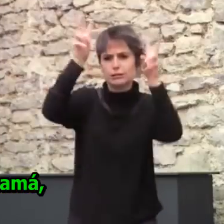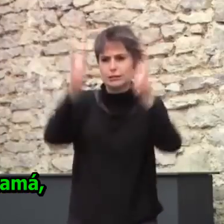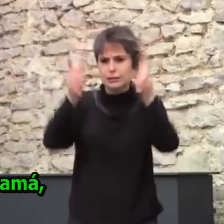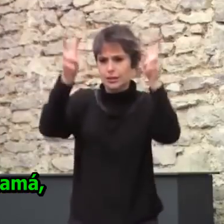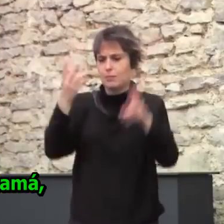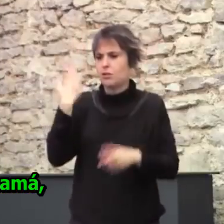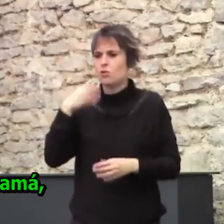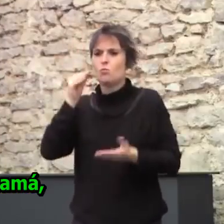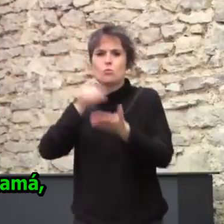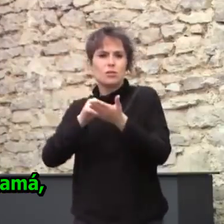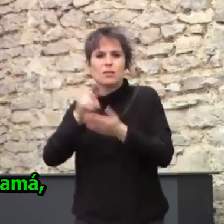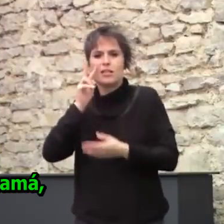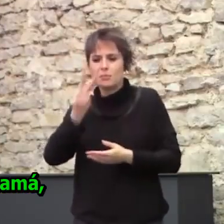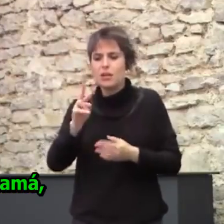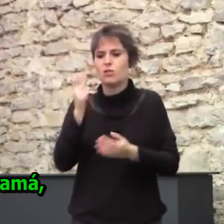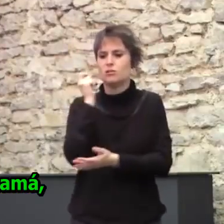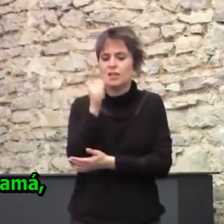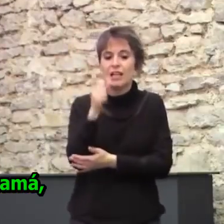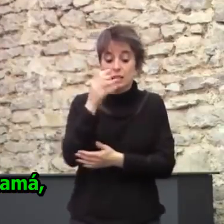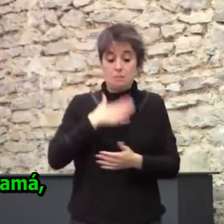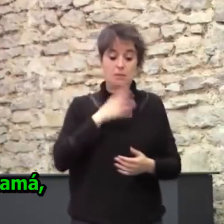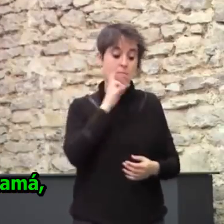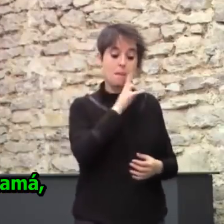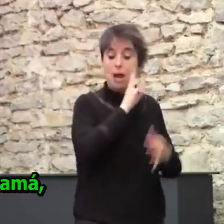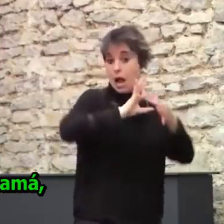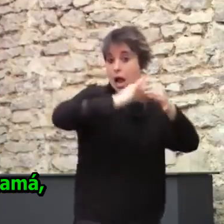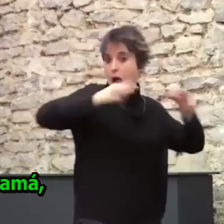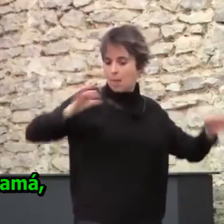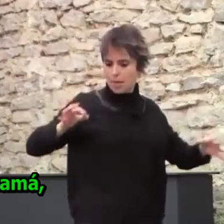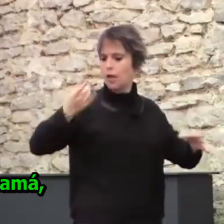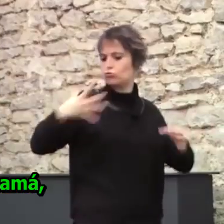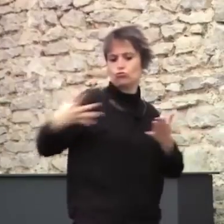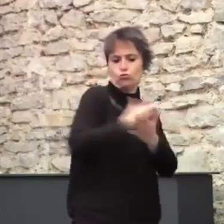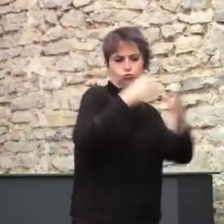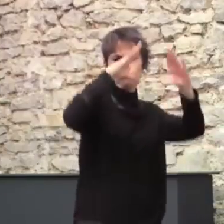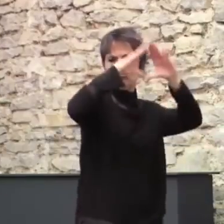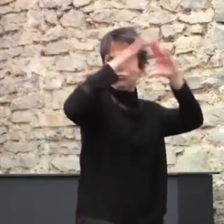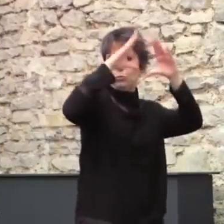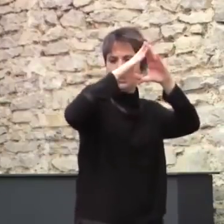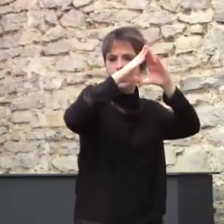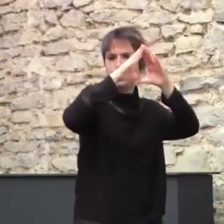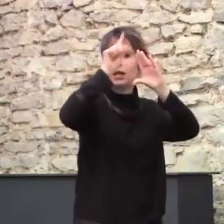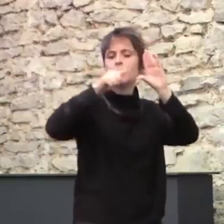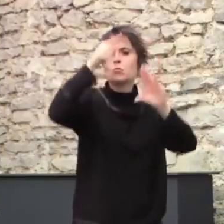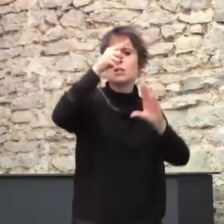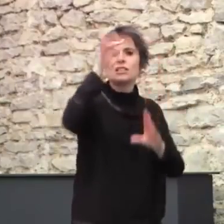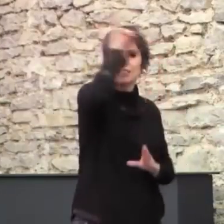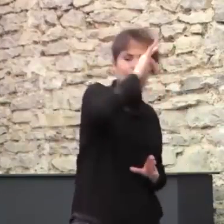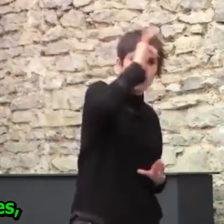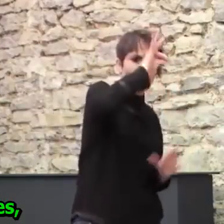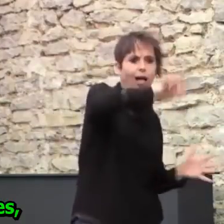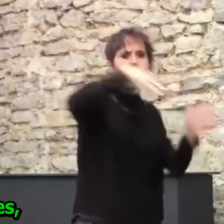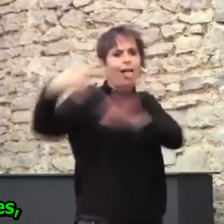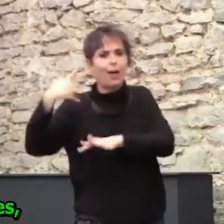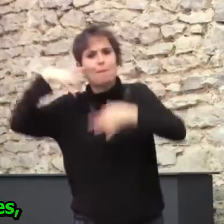ejemplo, ver la dificultad de las amigas de mi mamá, que son feministas, para llevar la teoría a la práctica,